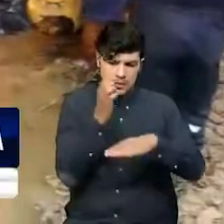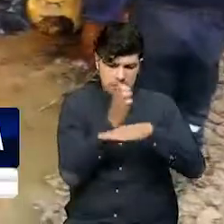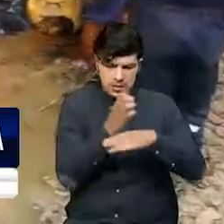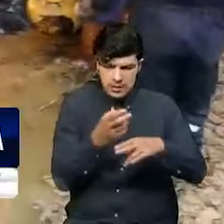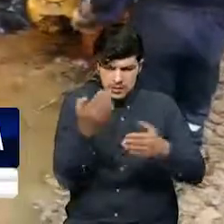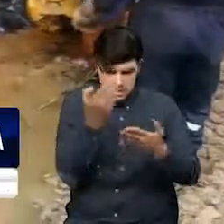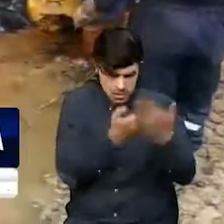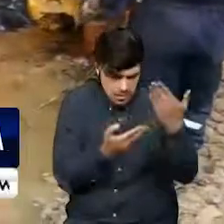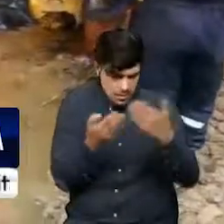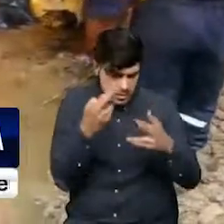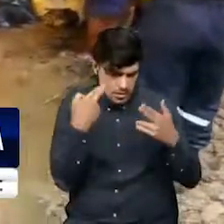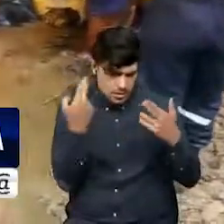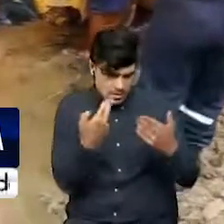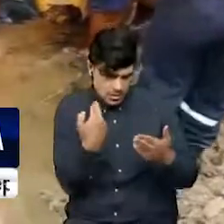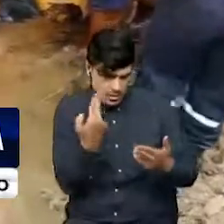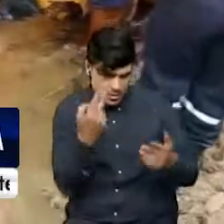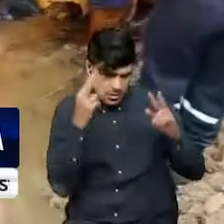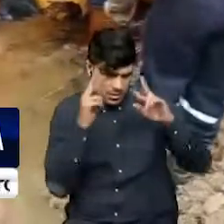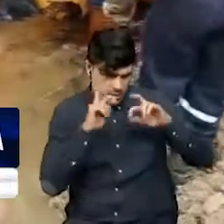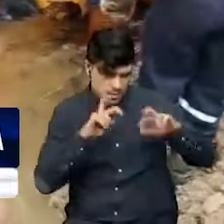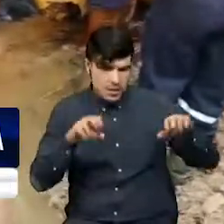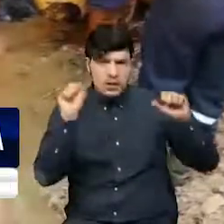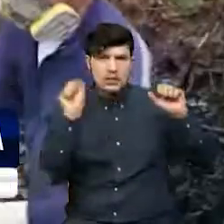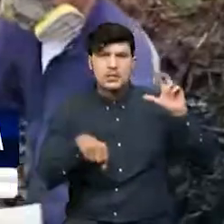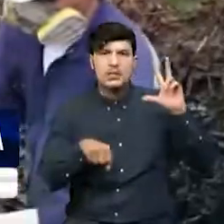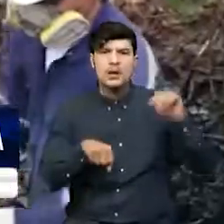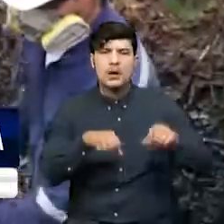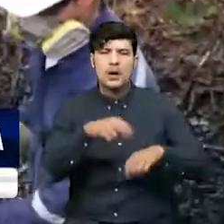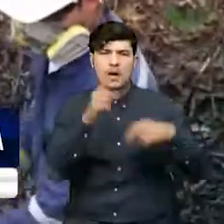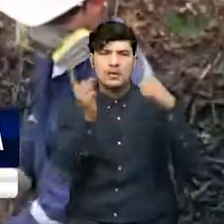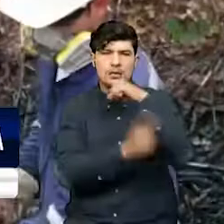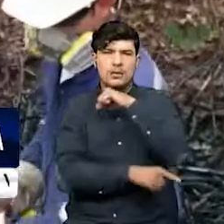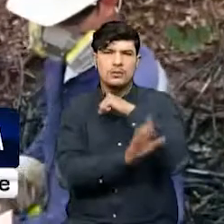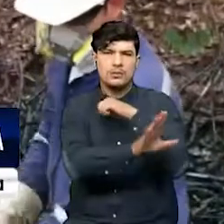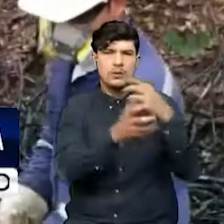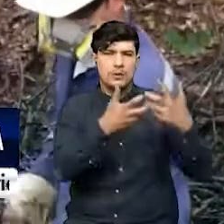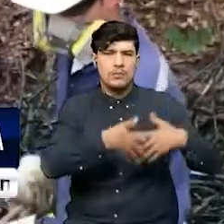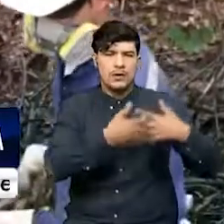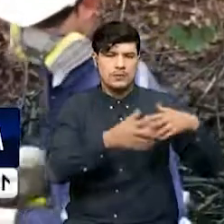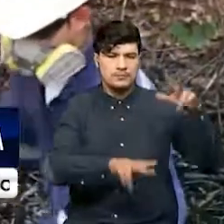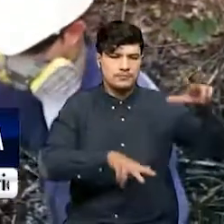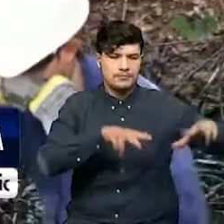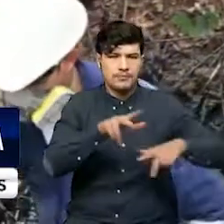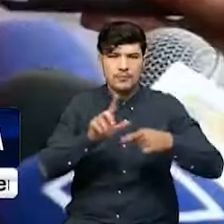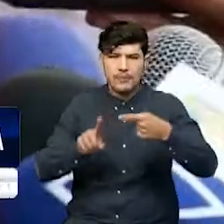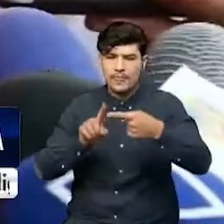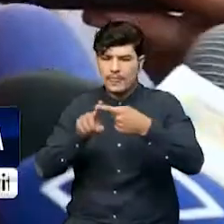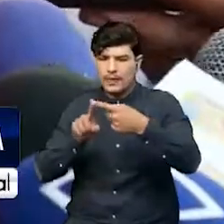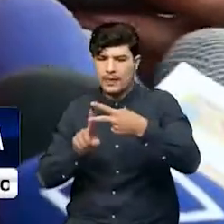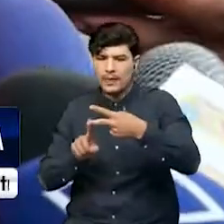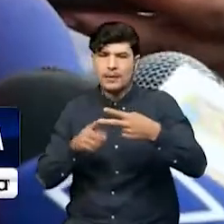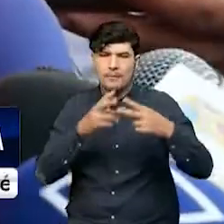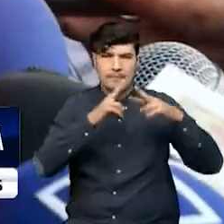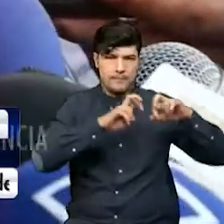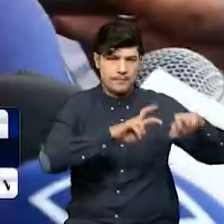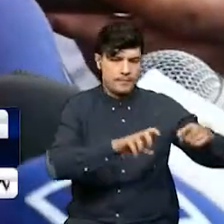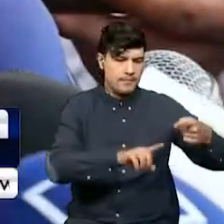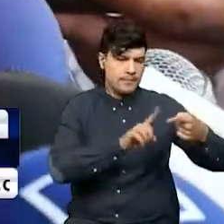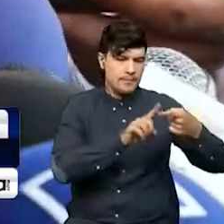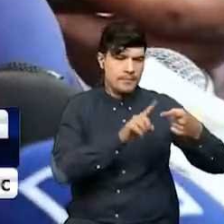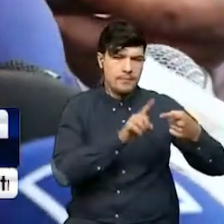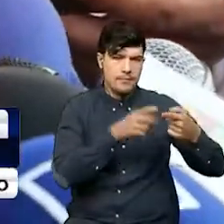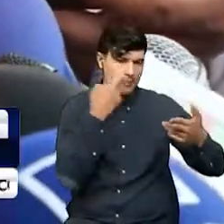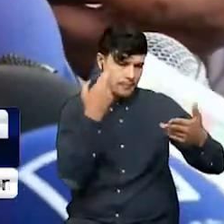o no a ecopetrol hay dos procesos administrativos uno de seguimiento como toda la contingencia y otro